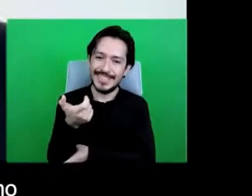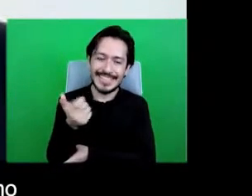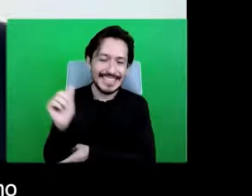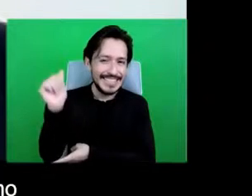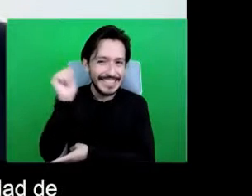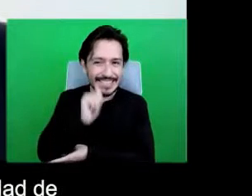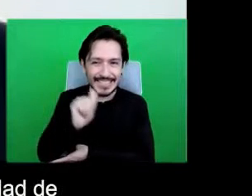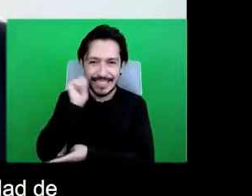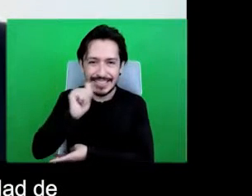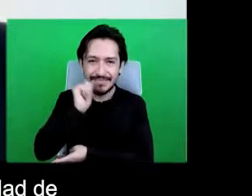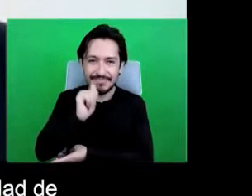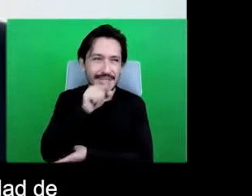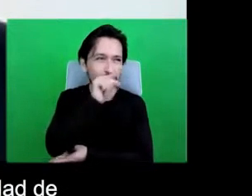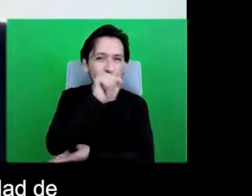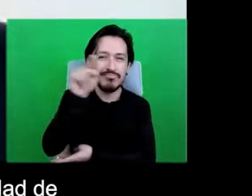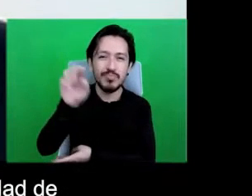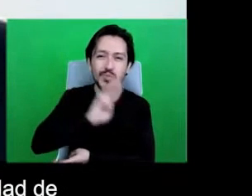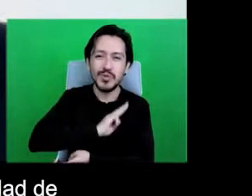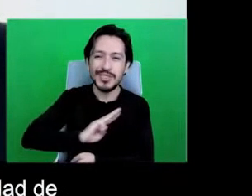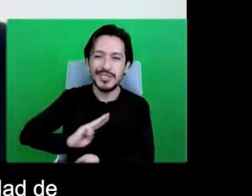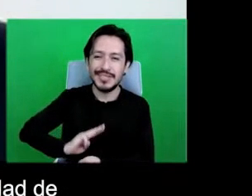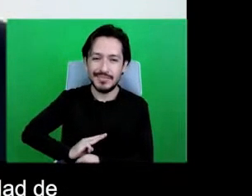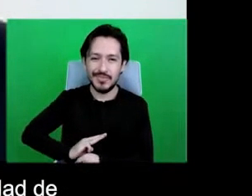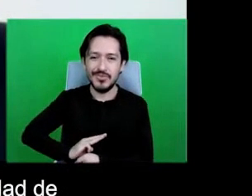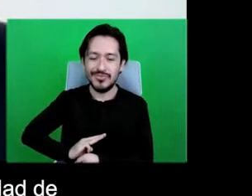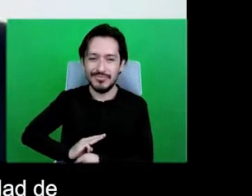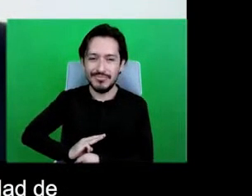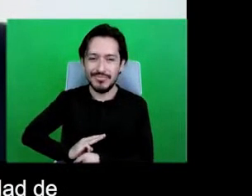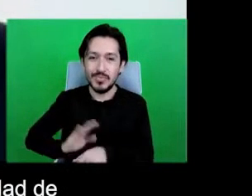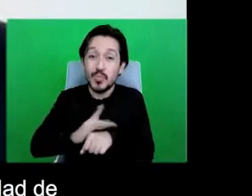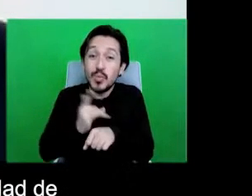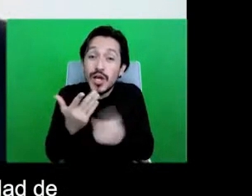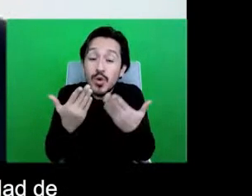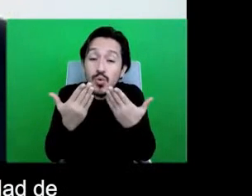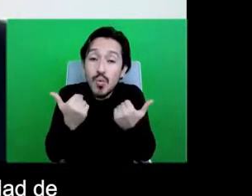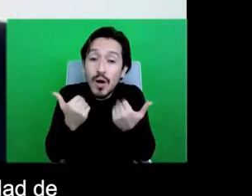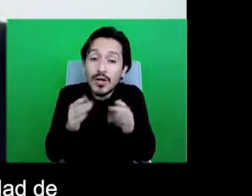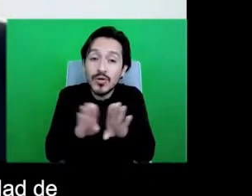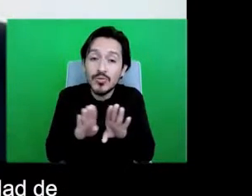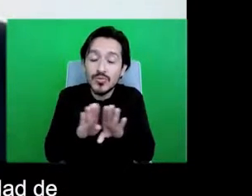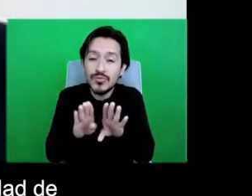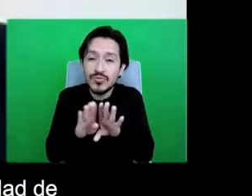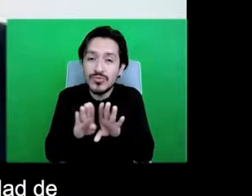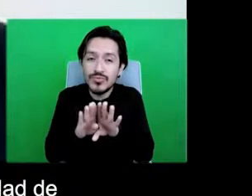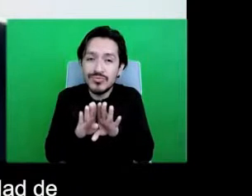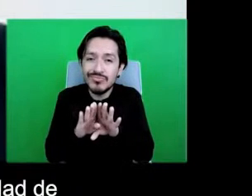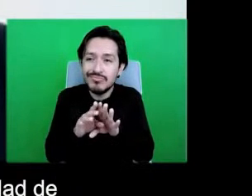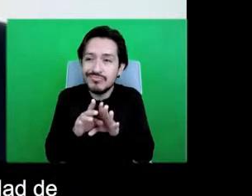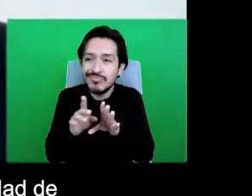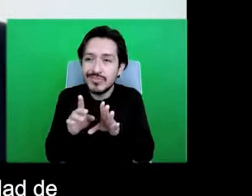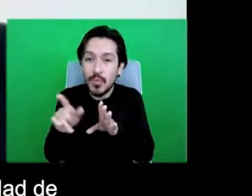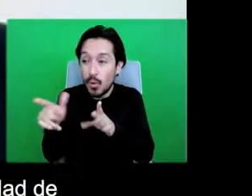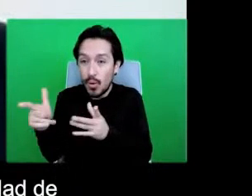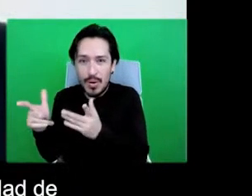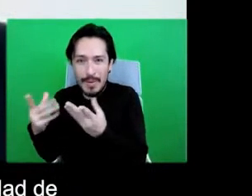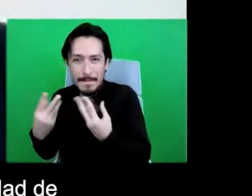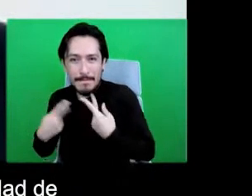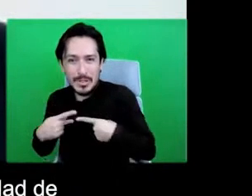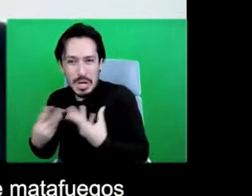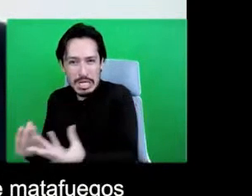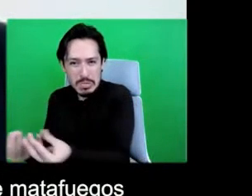parte de municipios que no tienen una relevancia importante en cantidad de habitantes, por eso les llega menos recurso a las